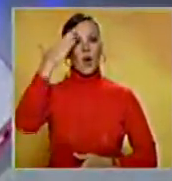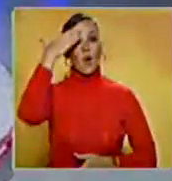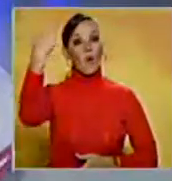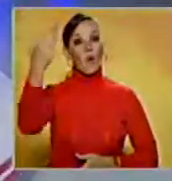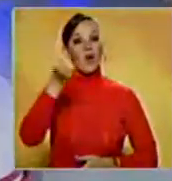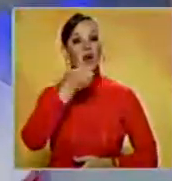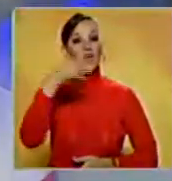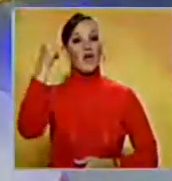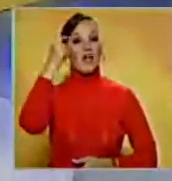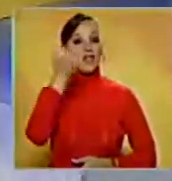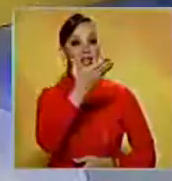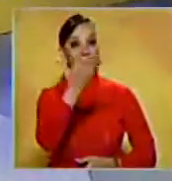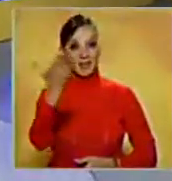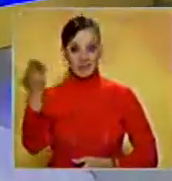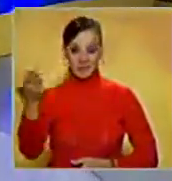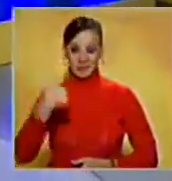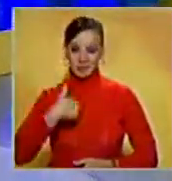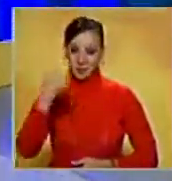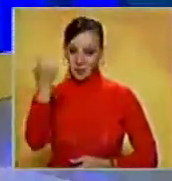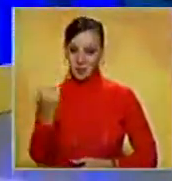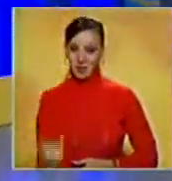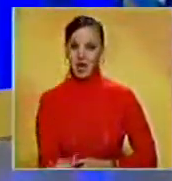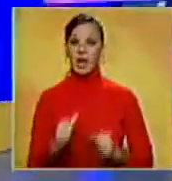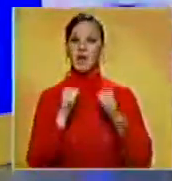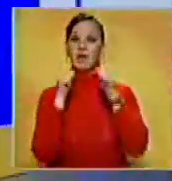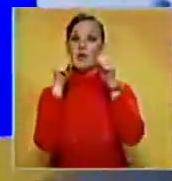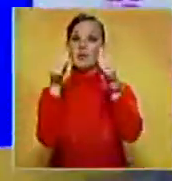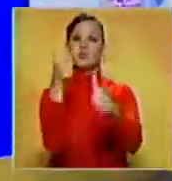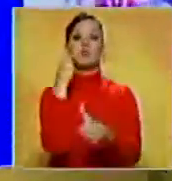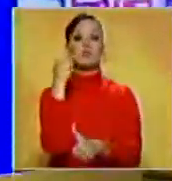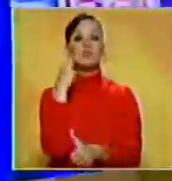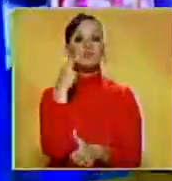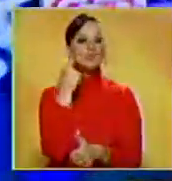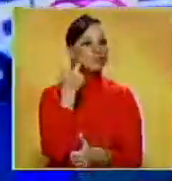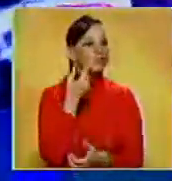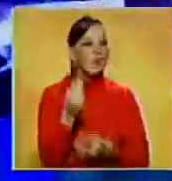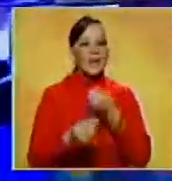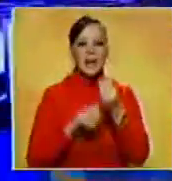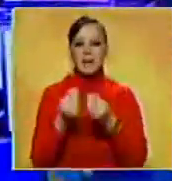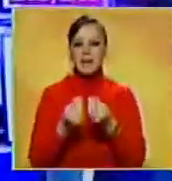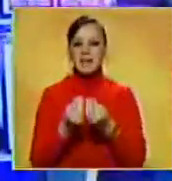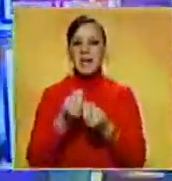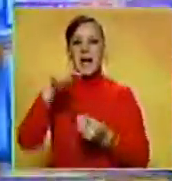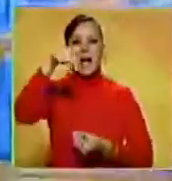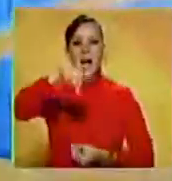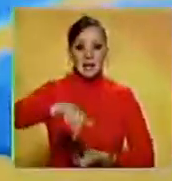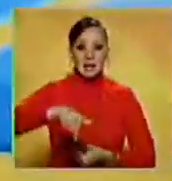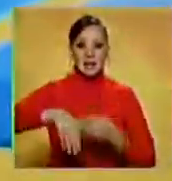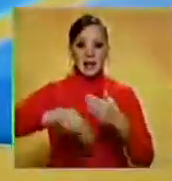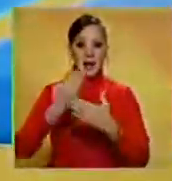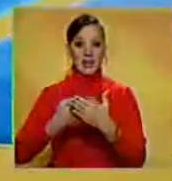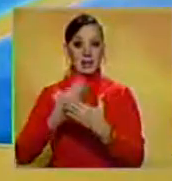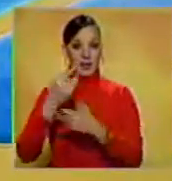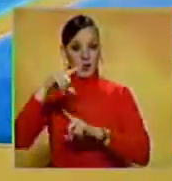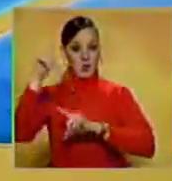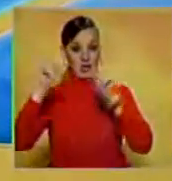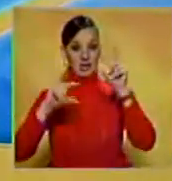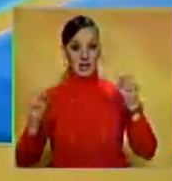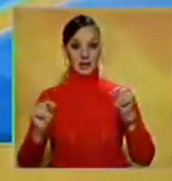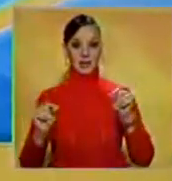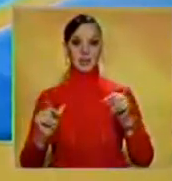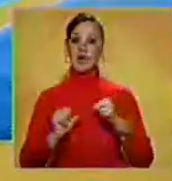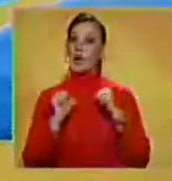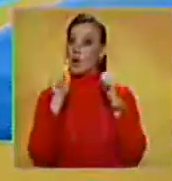Hola, ¿qué tal? Buen día para todos. Yo soy Federica Guzmán y desde ya comenzamos nuestro acostumbrado recorrido por las noticias del entretenimiento aquí en Estrenos y Estrellas.